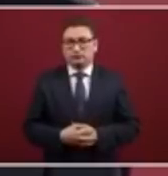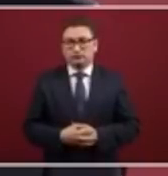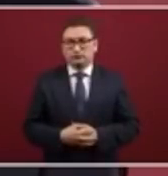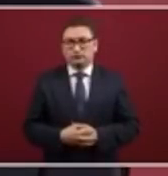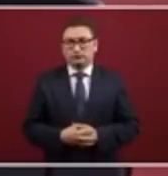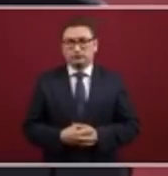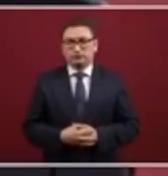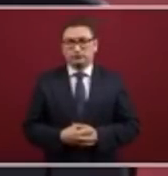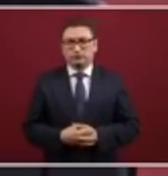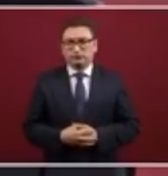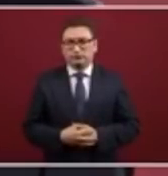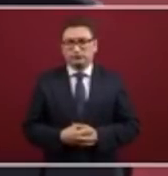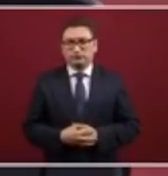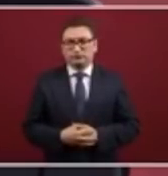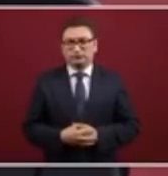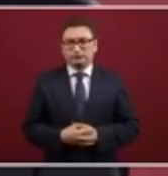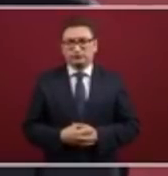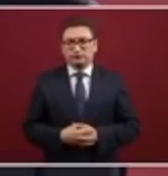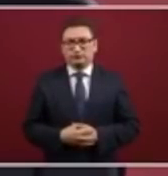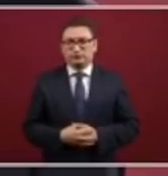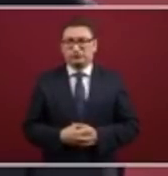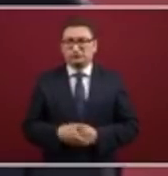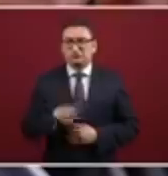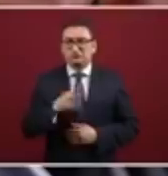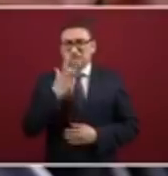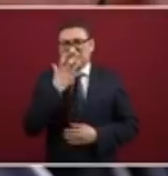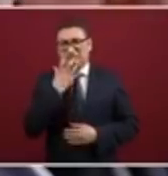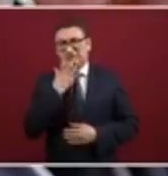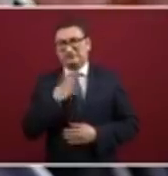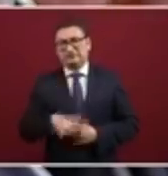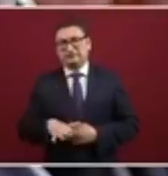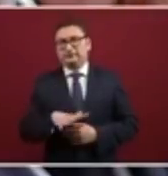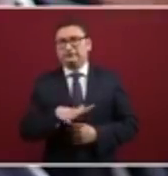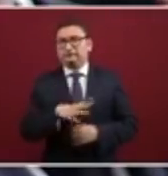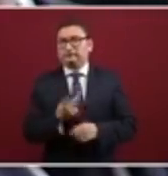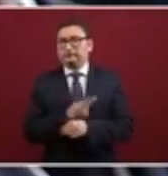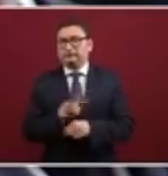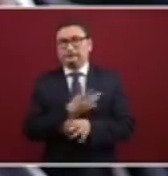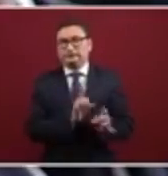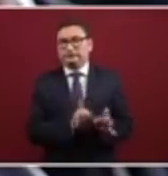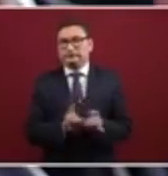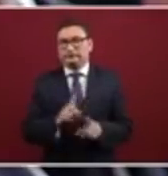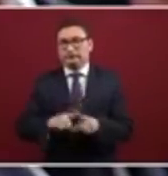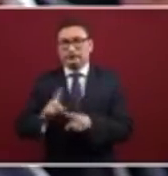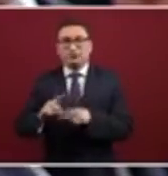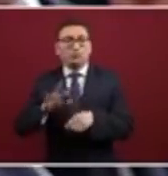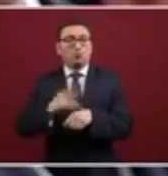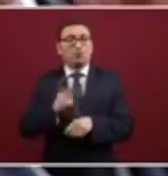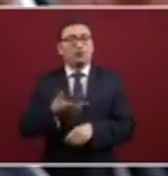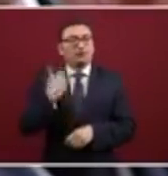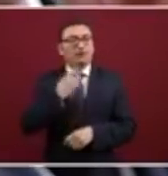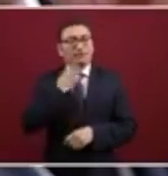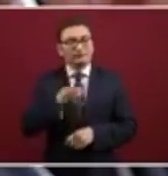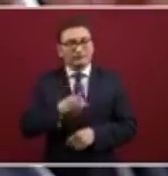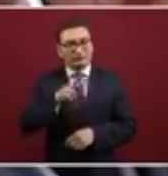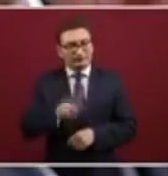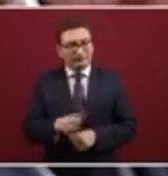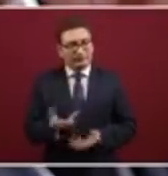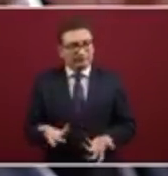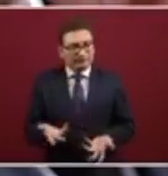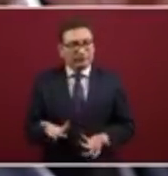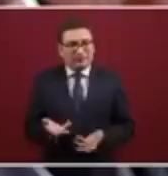es desolador lo que pasa porque les decía ni siquiera hay